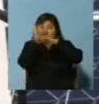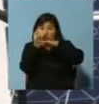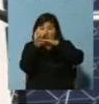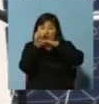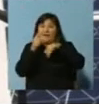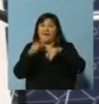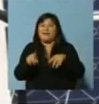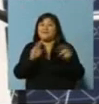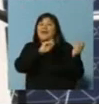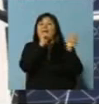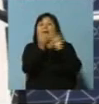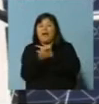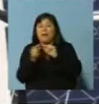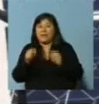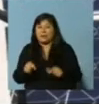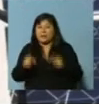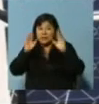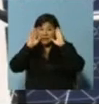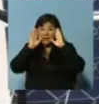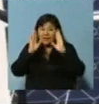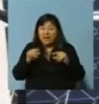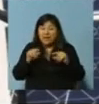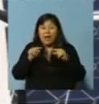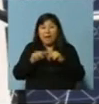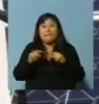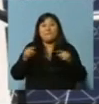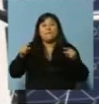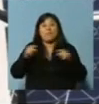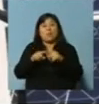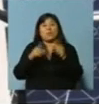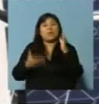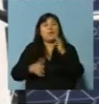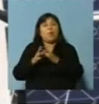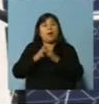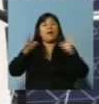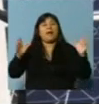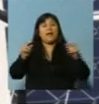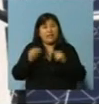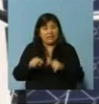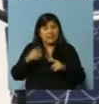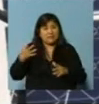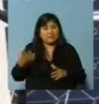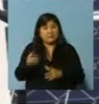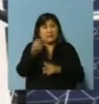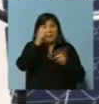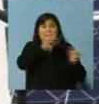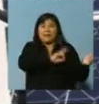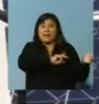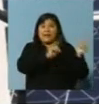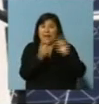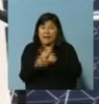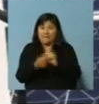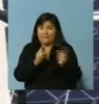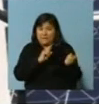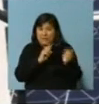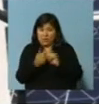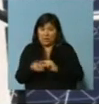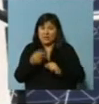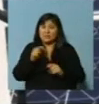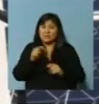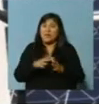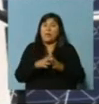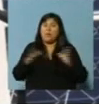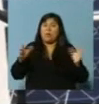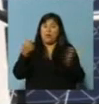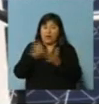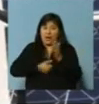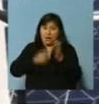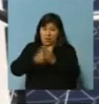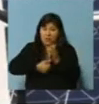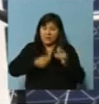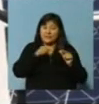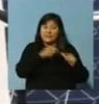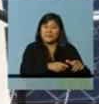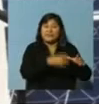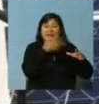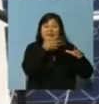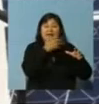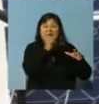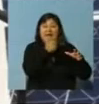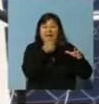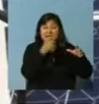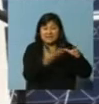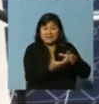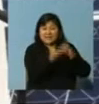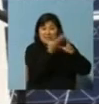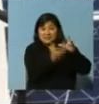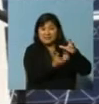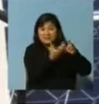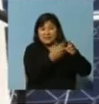beneficios iban a ser muy importantes. La generación con gasoil contamina, genera un efecto invernadero,